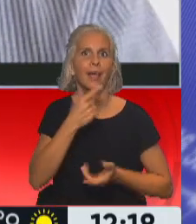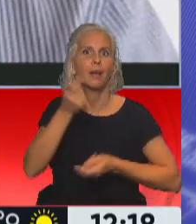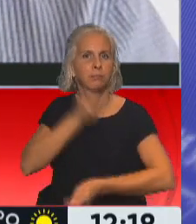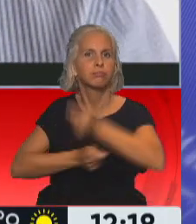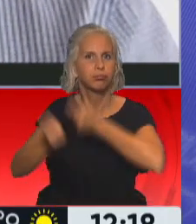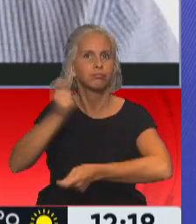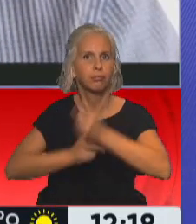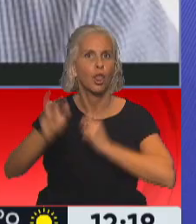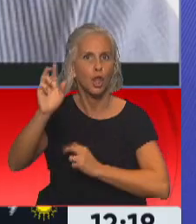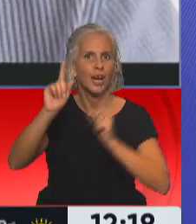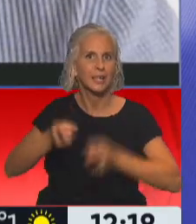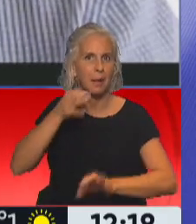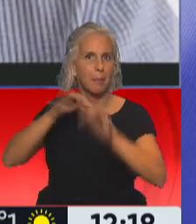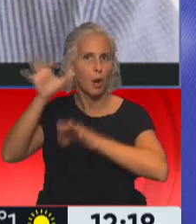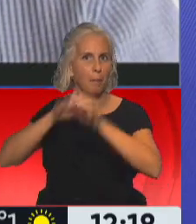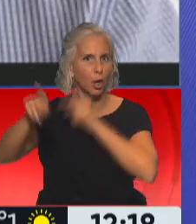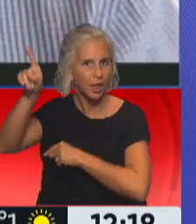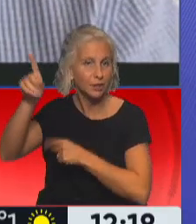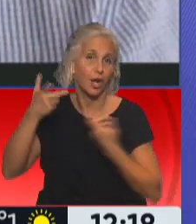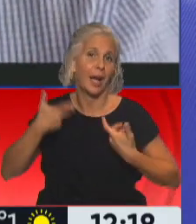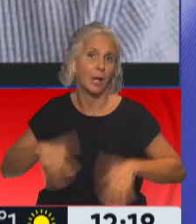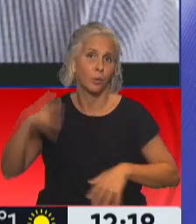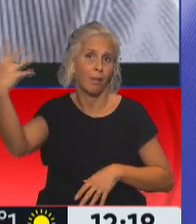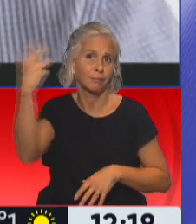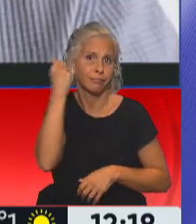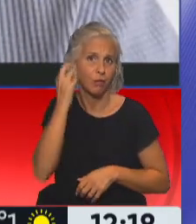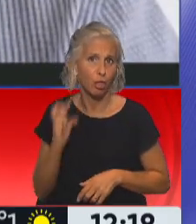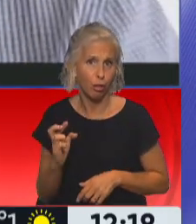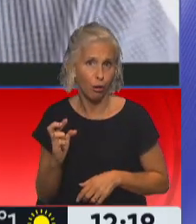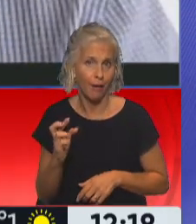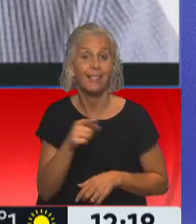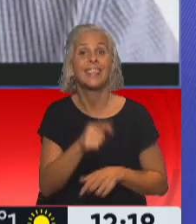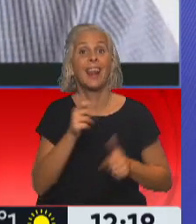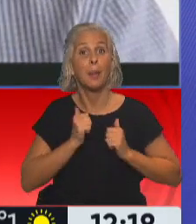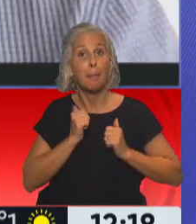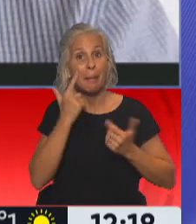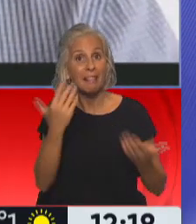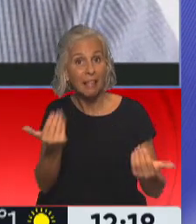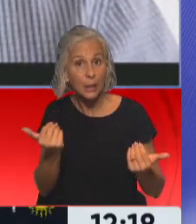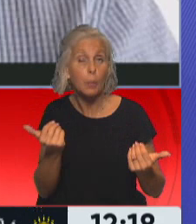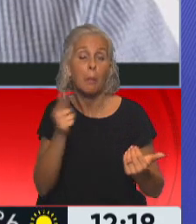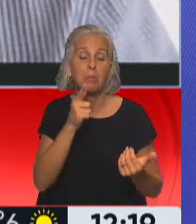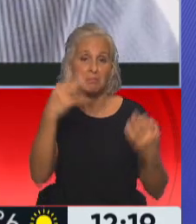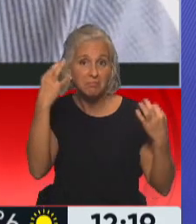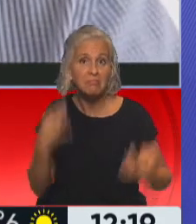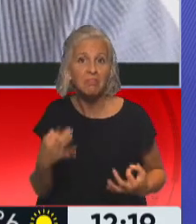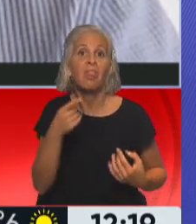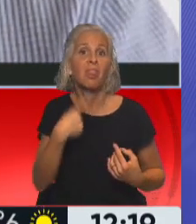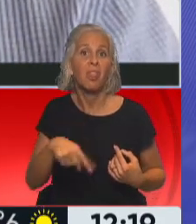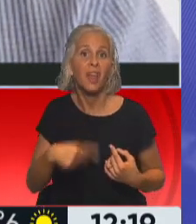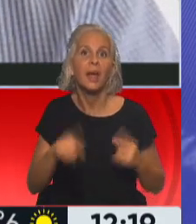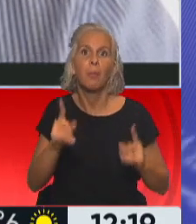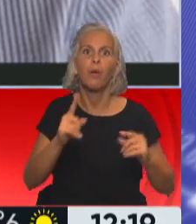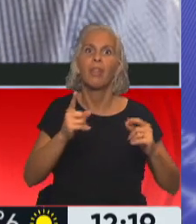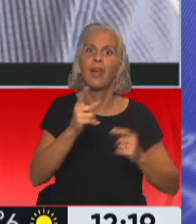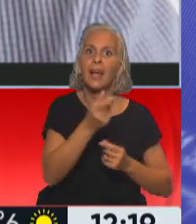de dólares por la vía de la exportación, que es el modo natural de conseguirlo. Con la expectativa, que creo que es razonable, de que podamos tener un